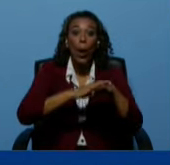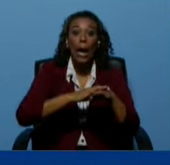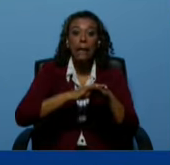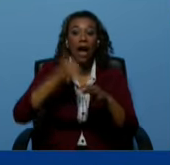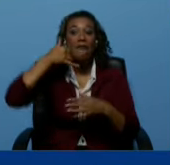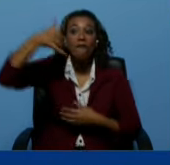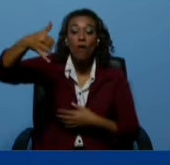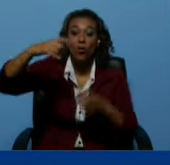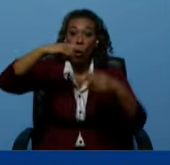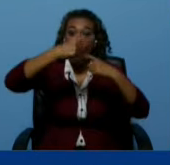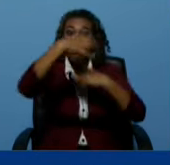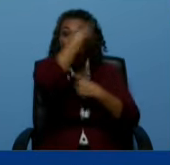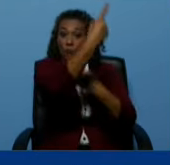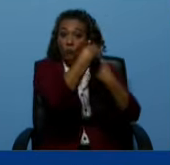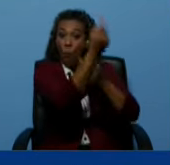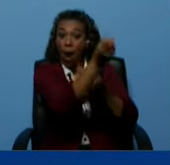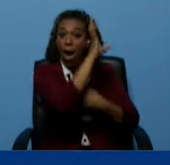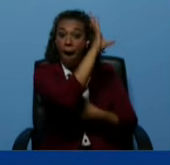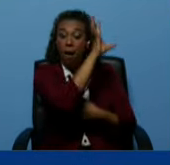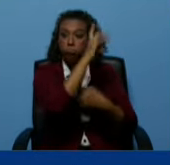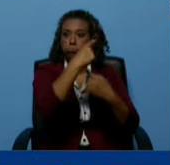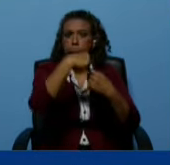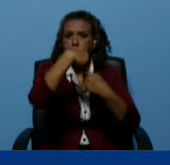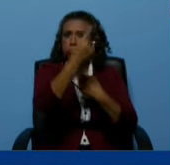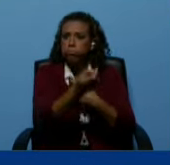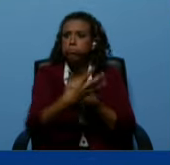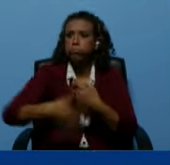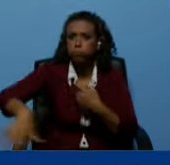exterior para decirle cosas?